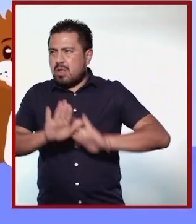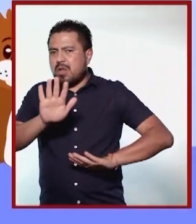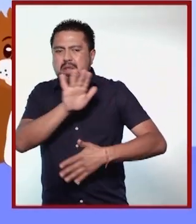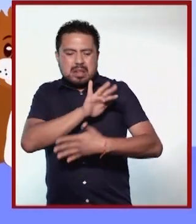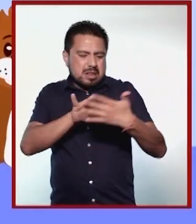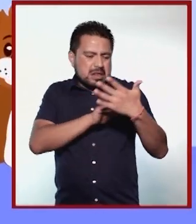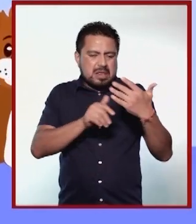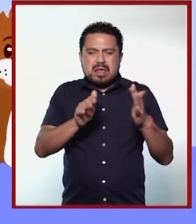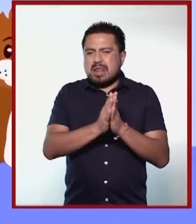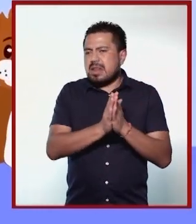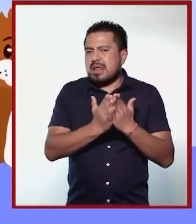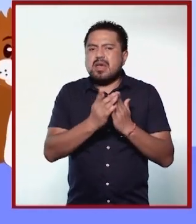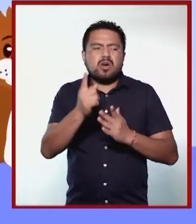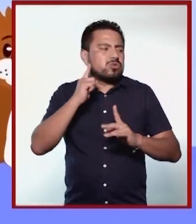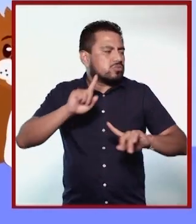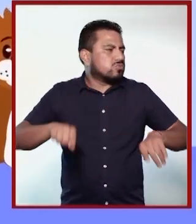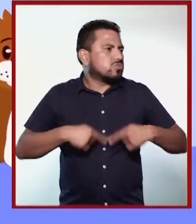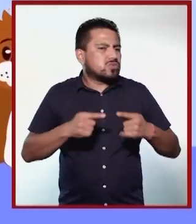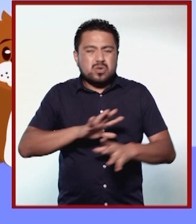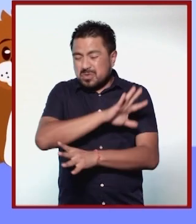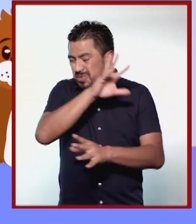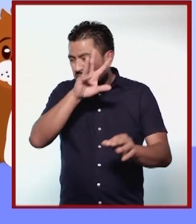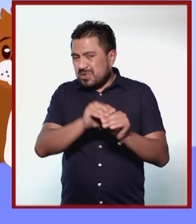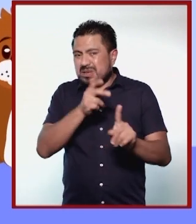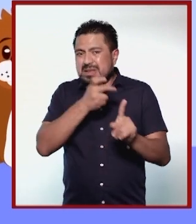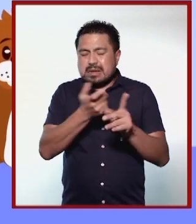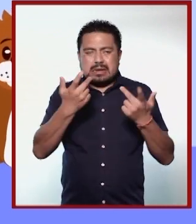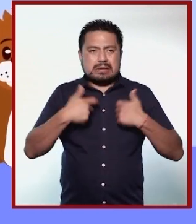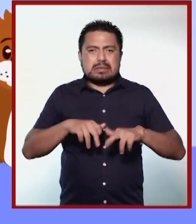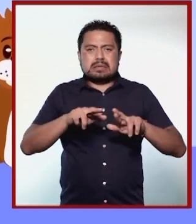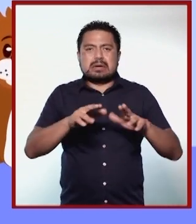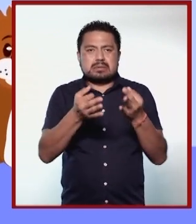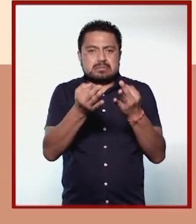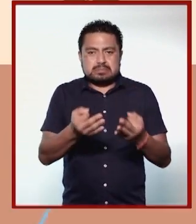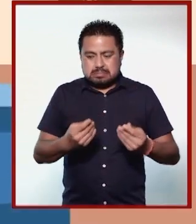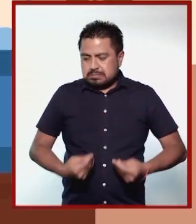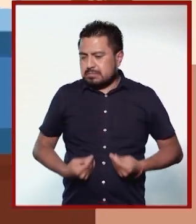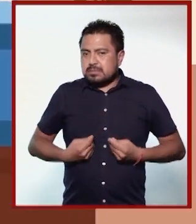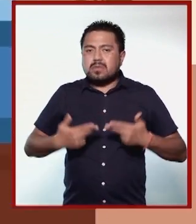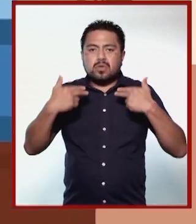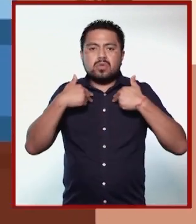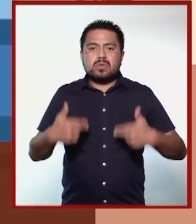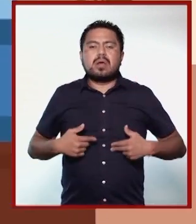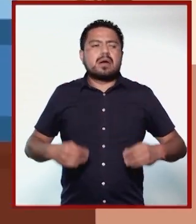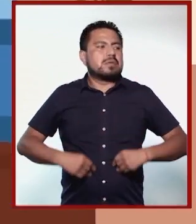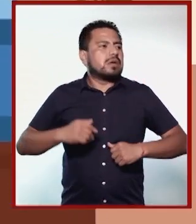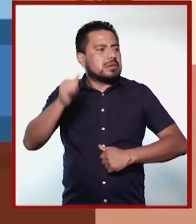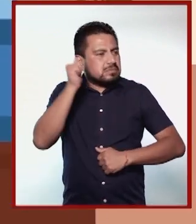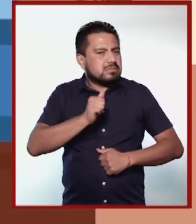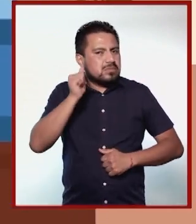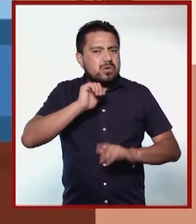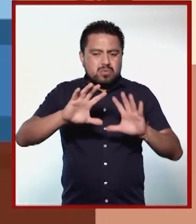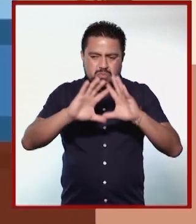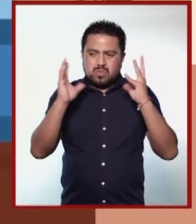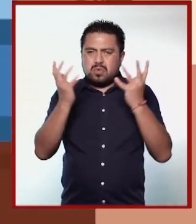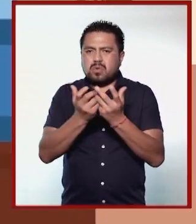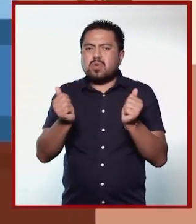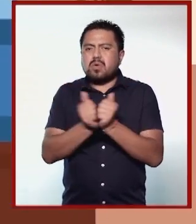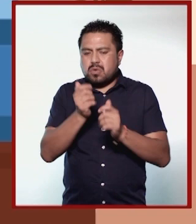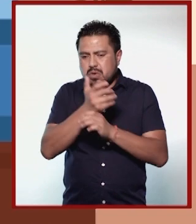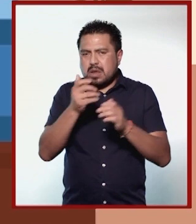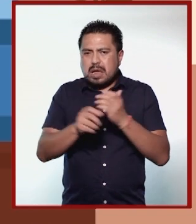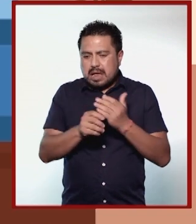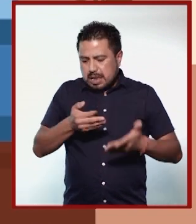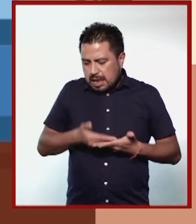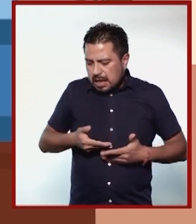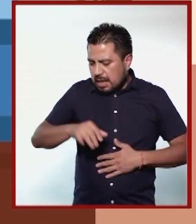libro, oyes música. Todo eso es representar la realidad. El ser humano vive siempre en el mundo de los hechos, en el aquí